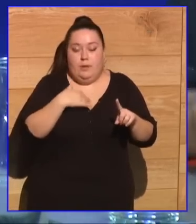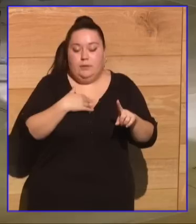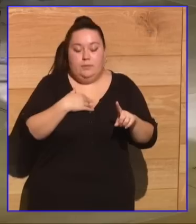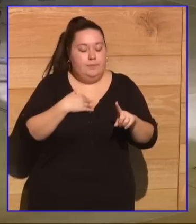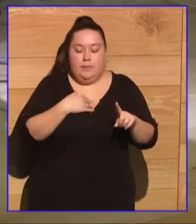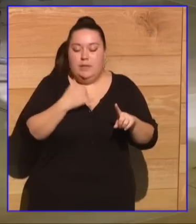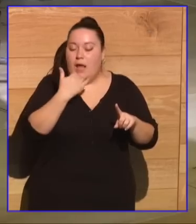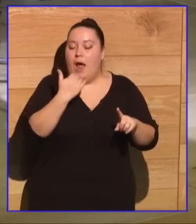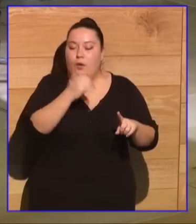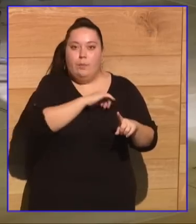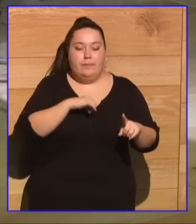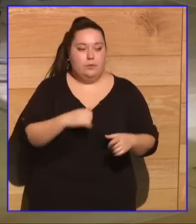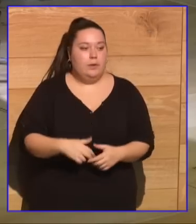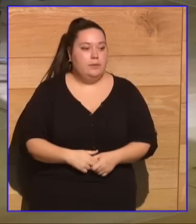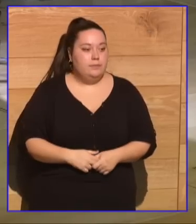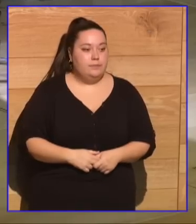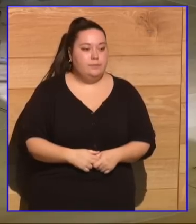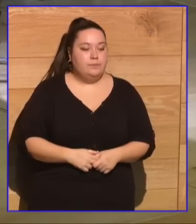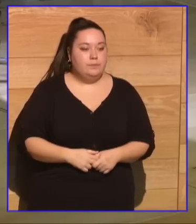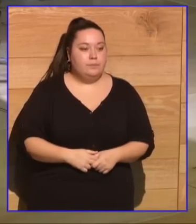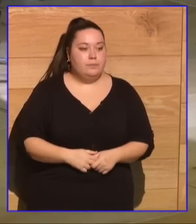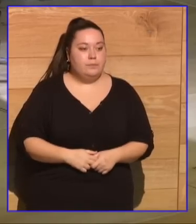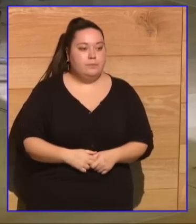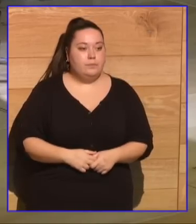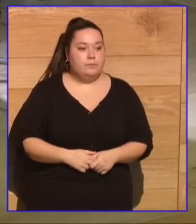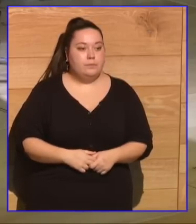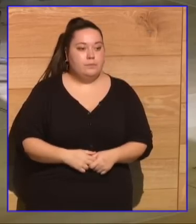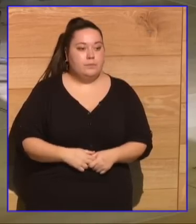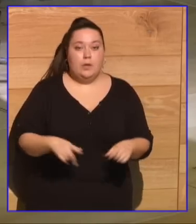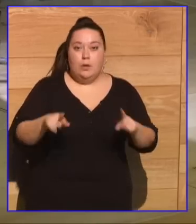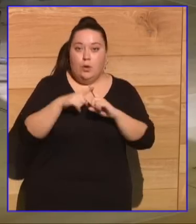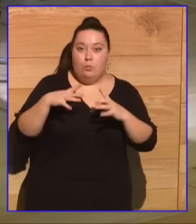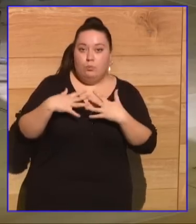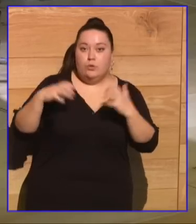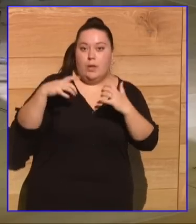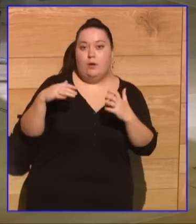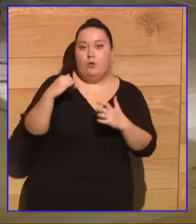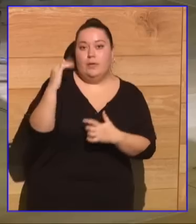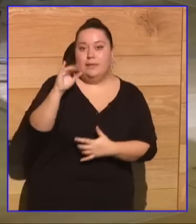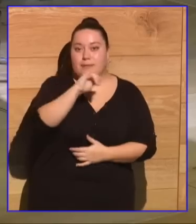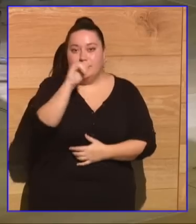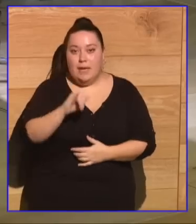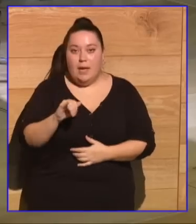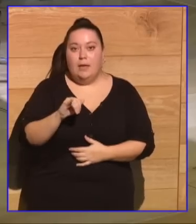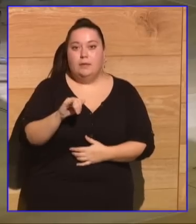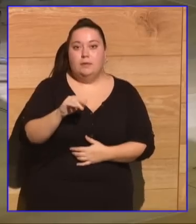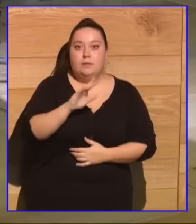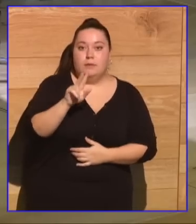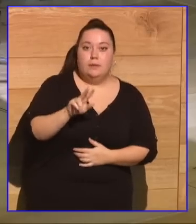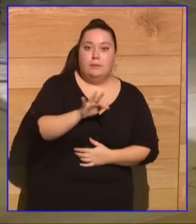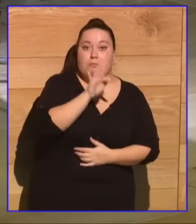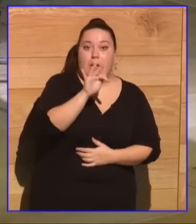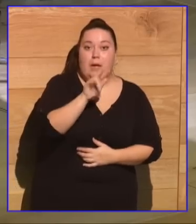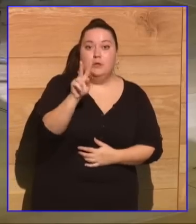en fin, Parker me da no culpa. juega a eso Hay una con la conexión, música. hay una conexión musical con un músico de jazz y el vudú. Es esa conexión sí, que es vale.